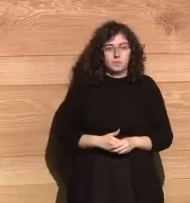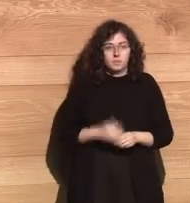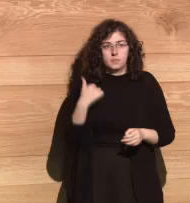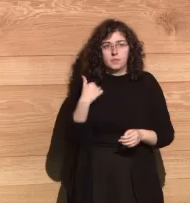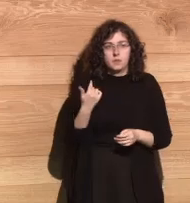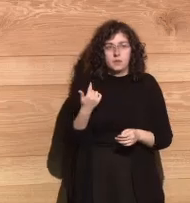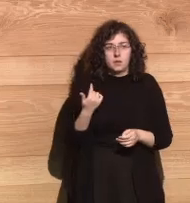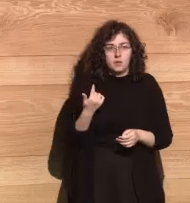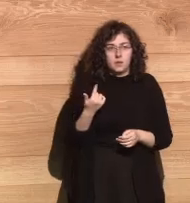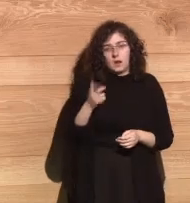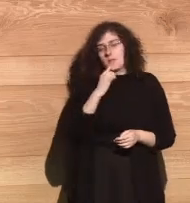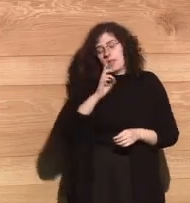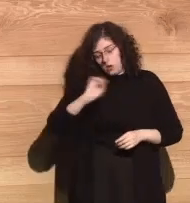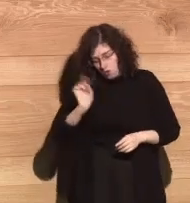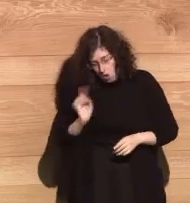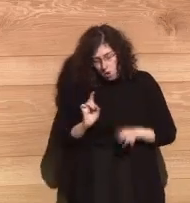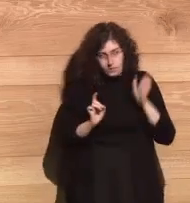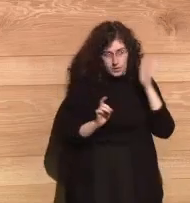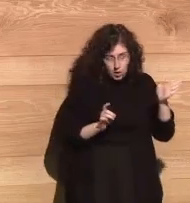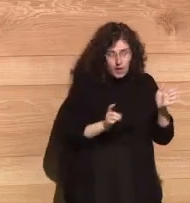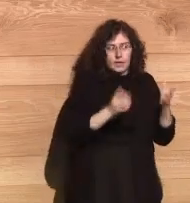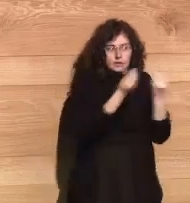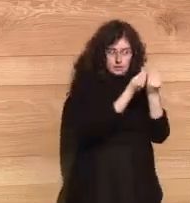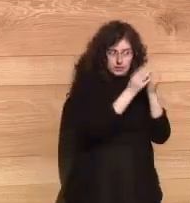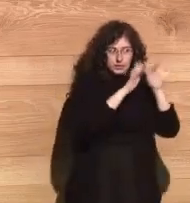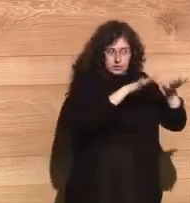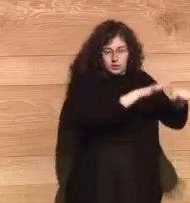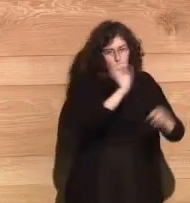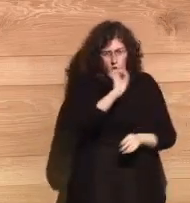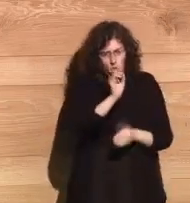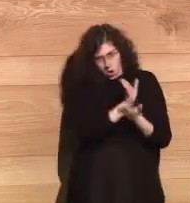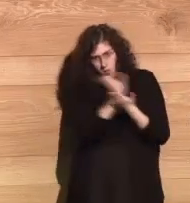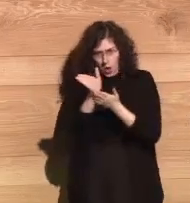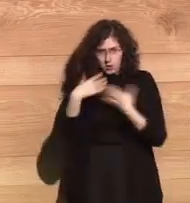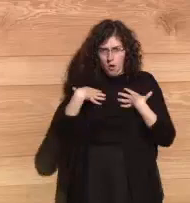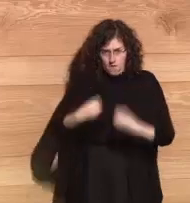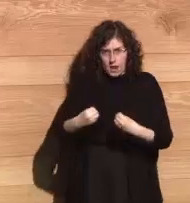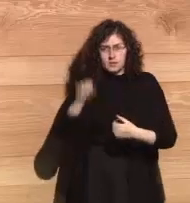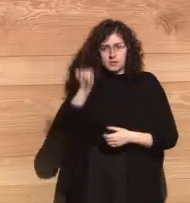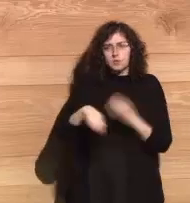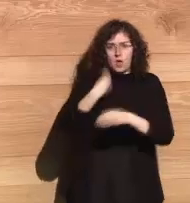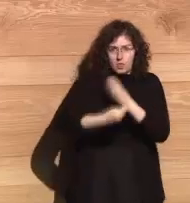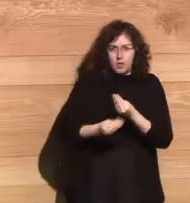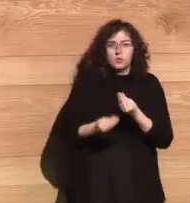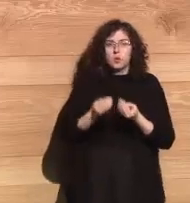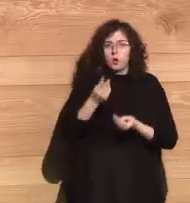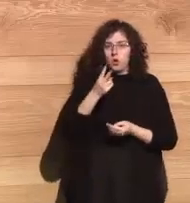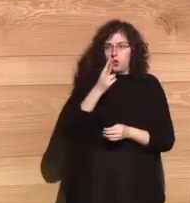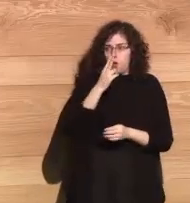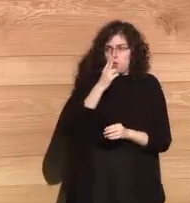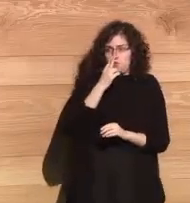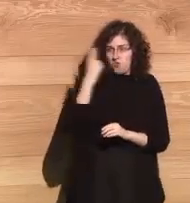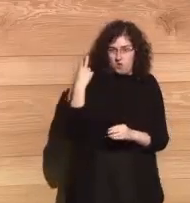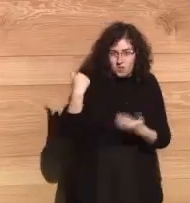dice, no, vete por allá. Y yo, no, me voy por aquí, soy valiente, estoy aquí hace, 2 años,